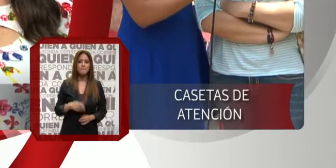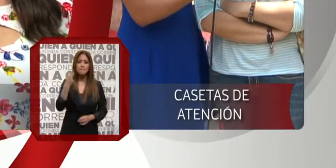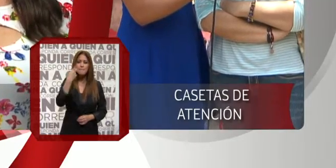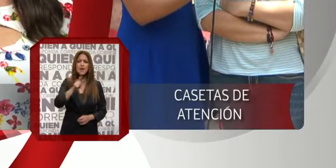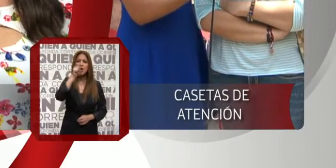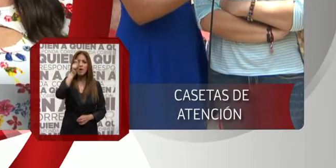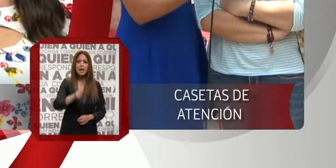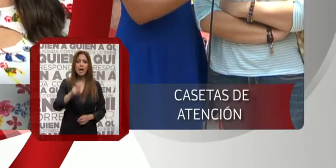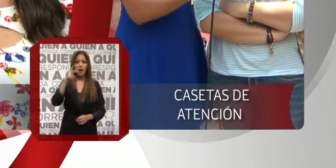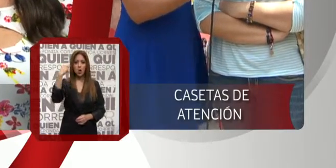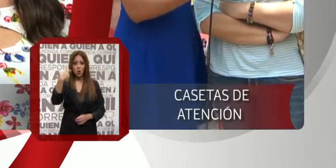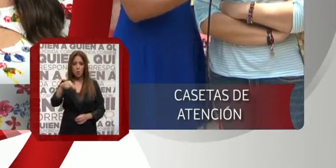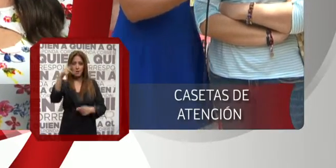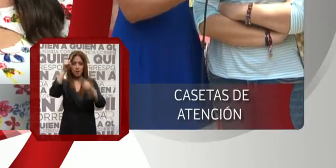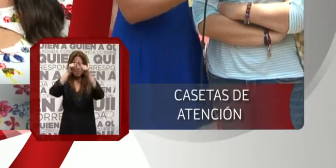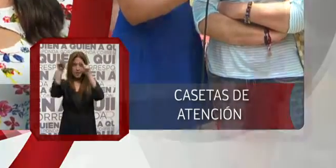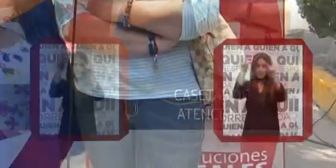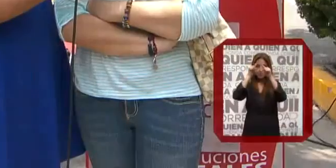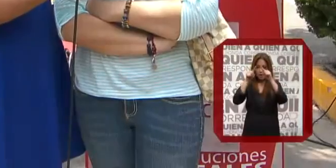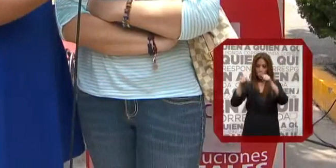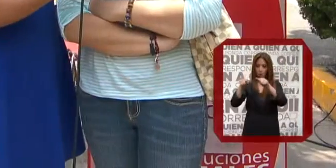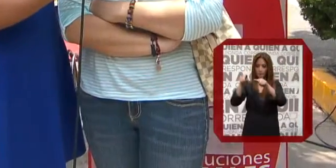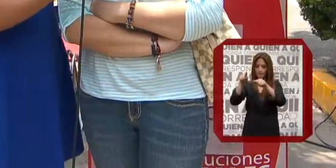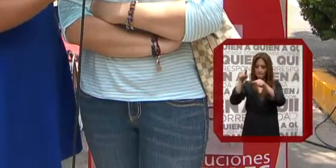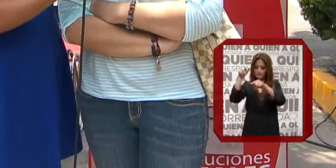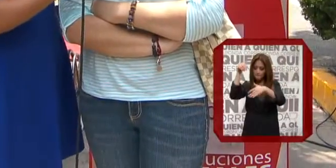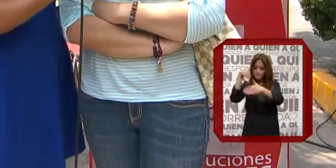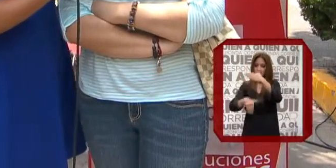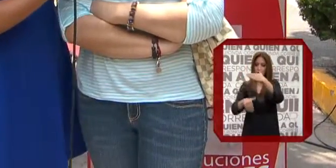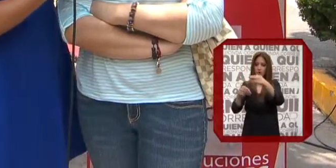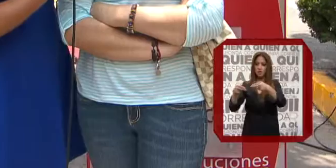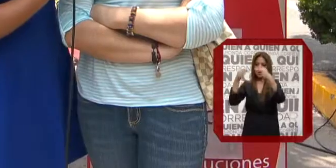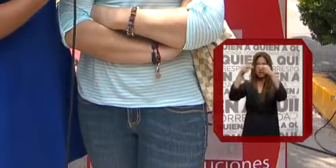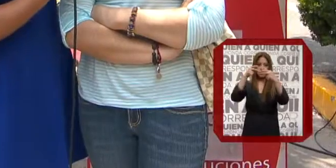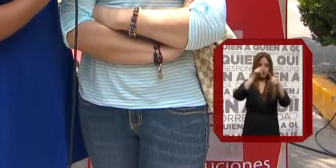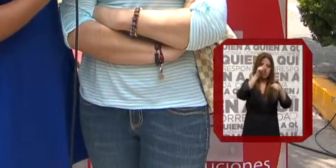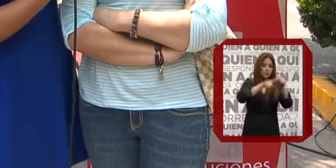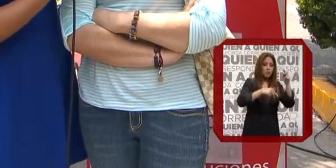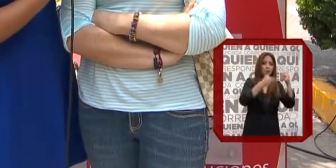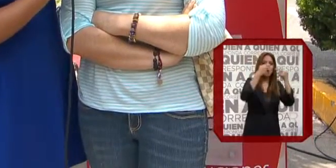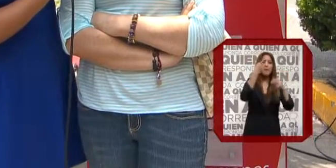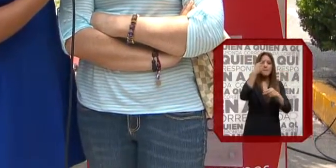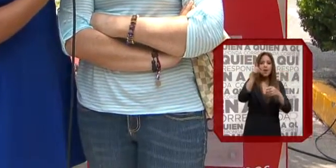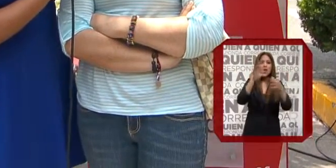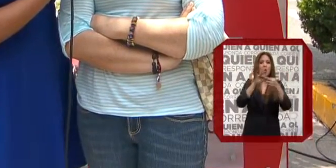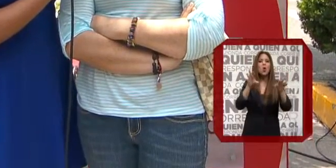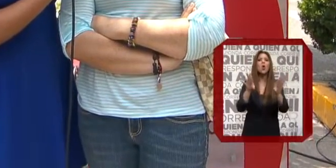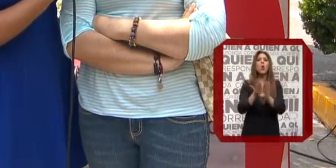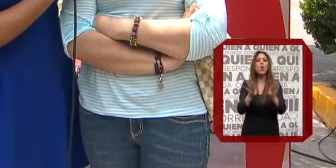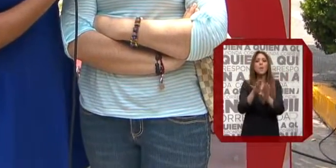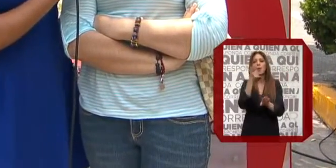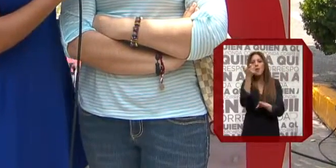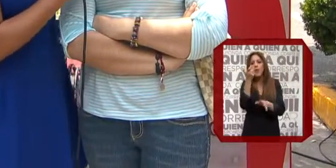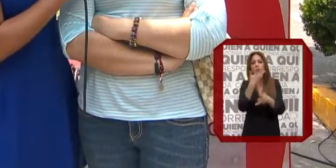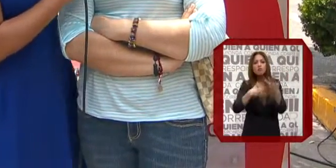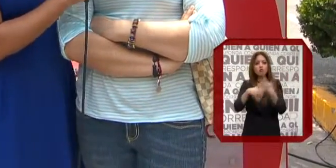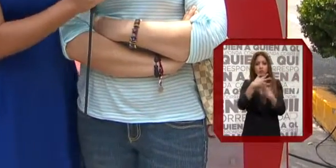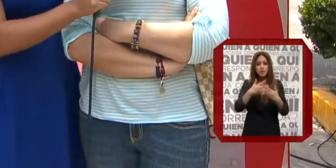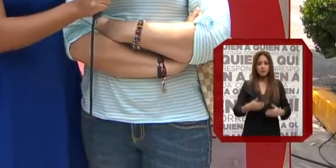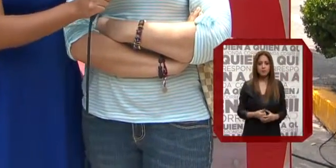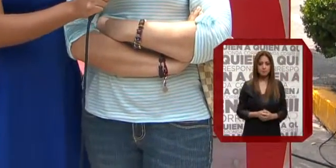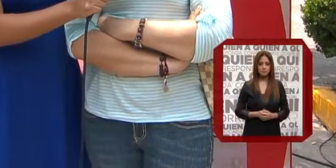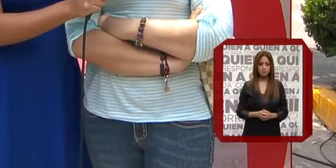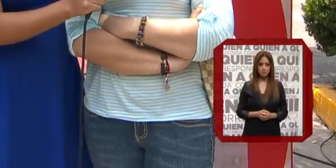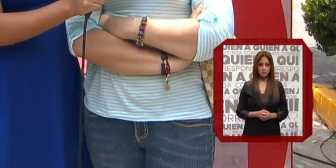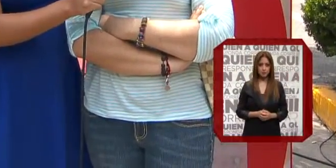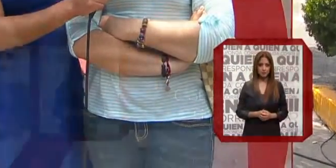con diferentes nombres, o sea, truenan esta empresa. Pero hay que checar el modo en cómo hacen el fraude. ¿Cómo es que te piden el dinero, María Eugenia?